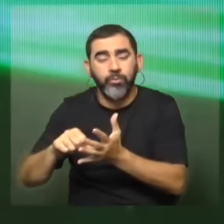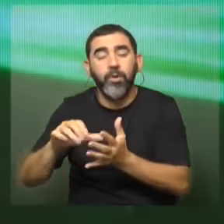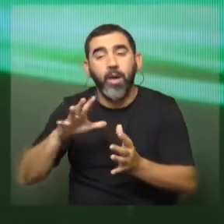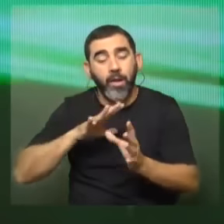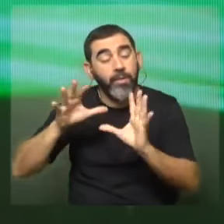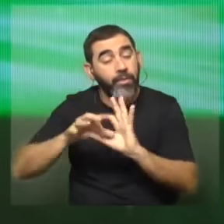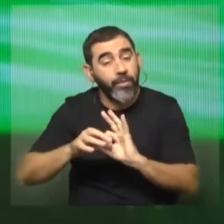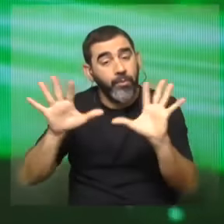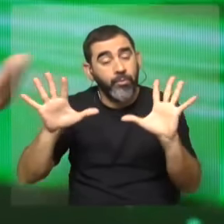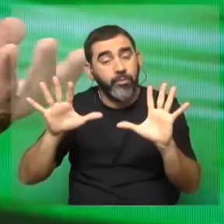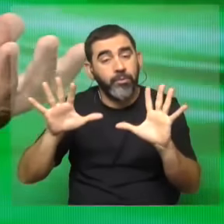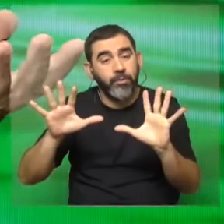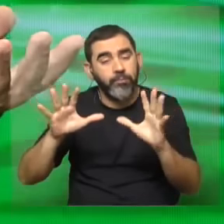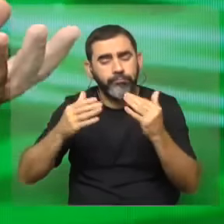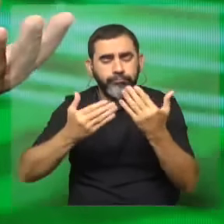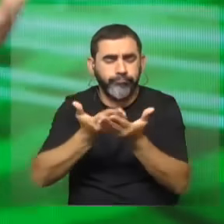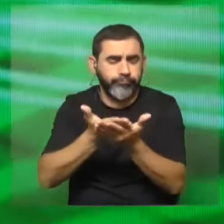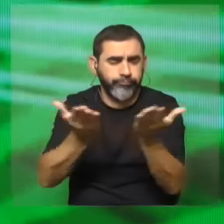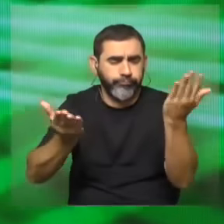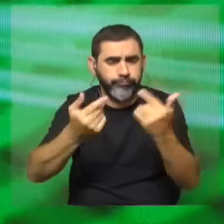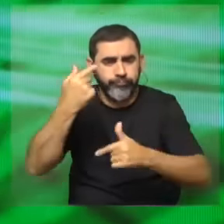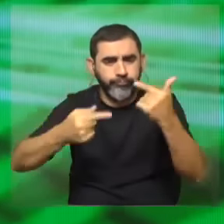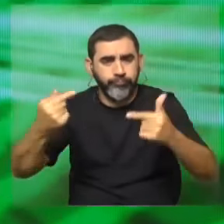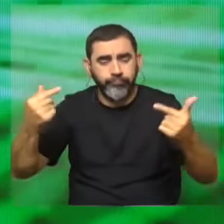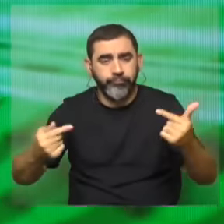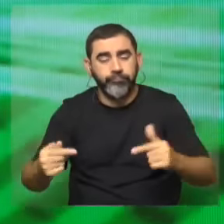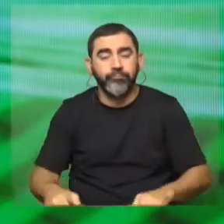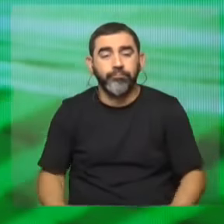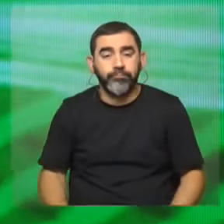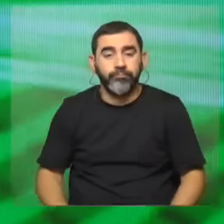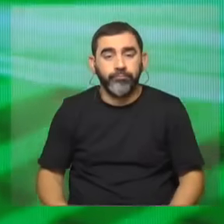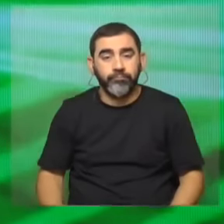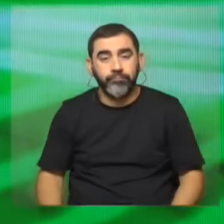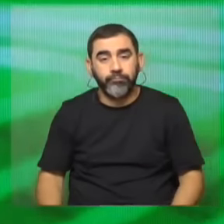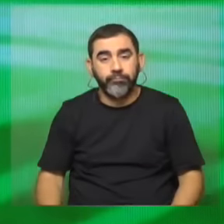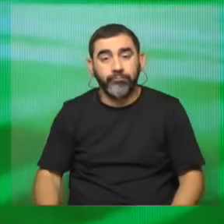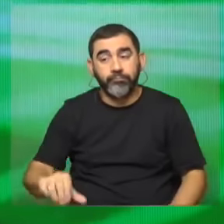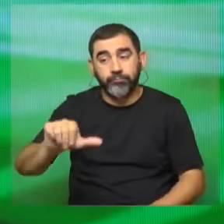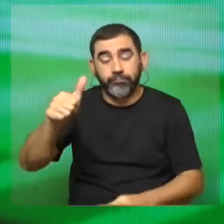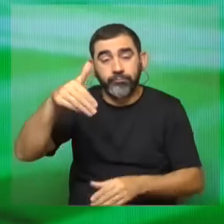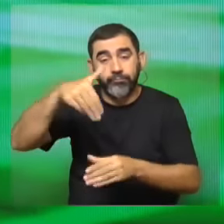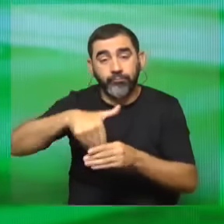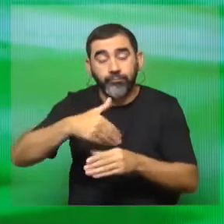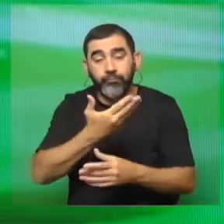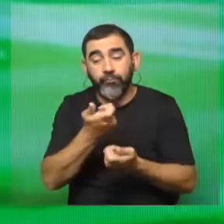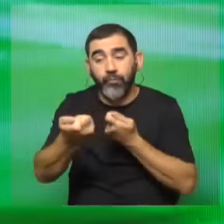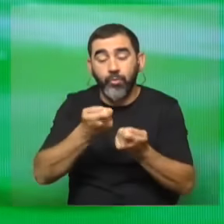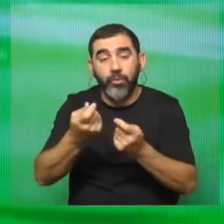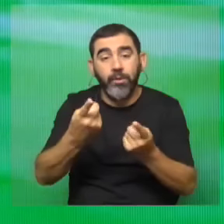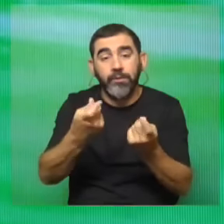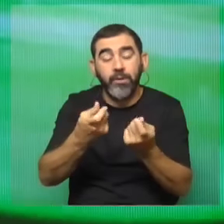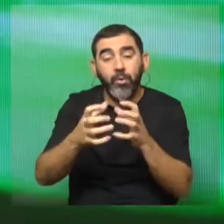democracia hay una gran pluralidad y cada vez más para poder ganar una elección y para poder gobernar se necesitan de